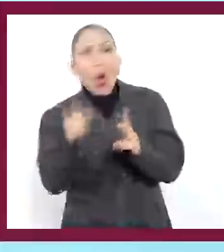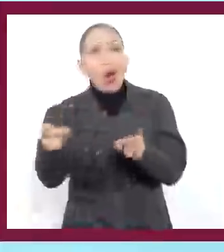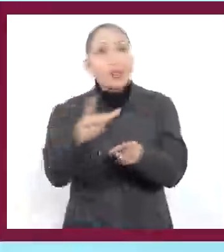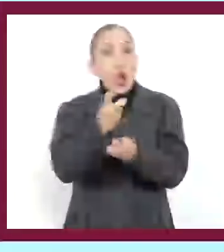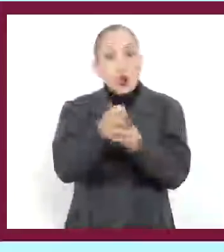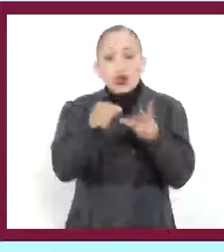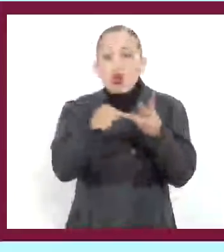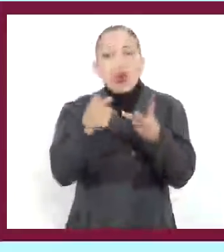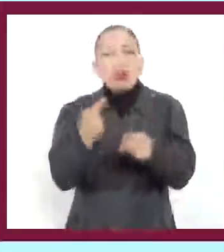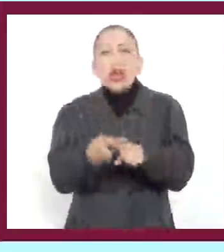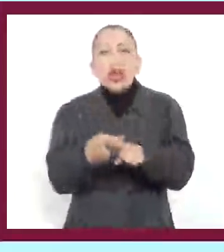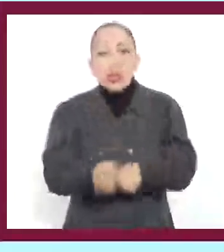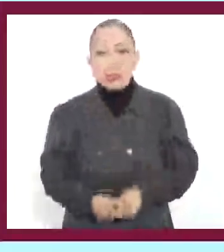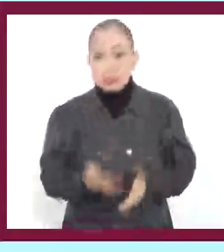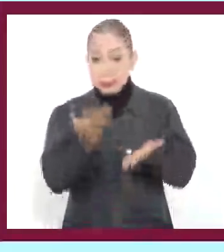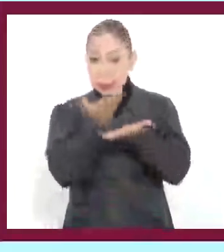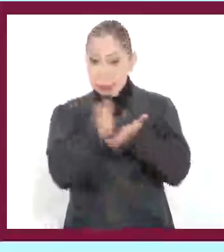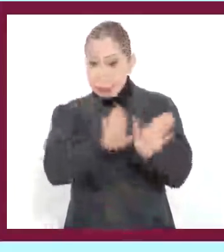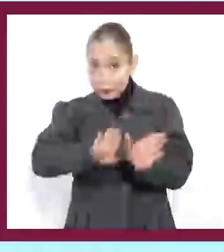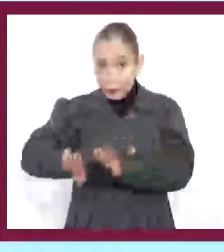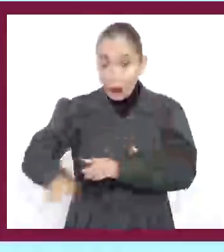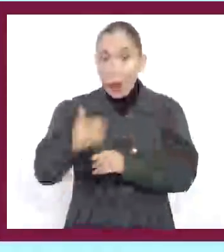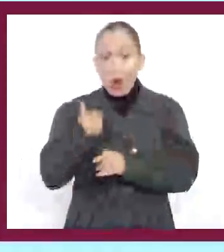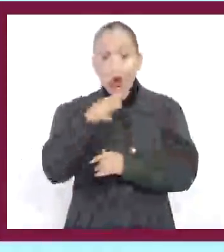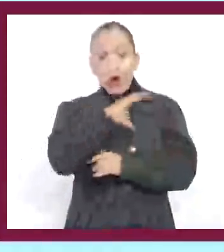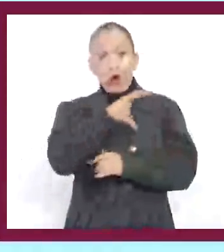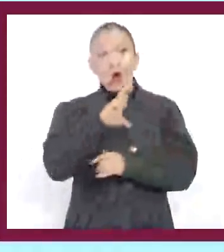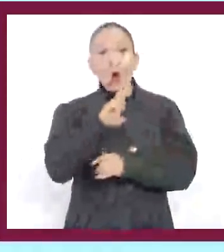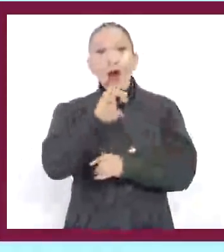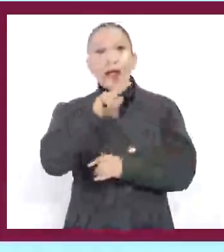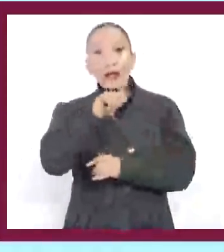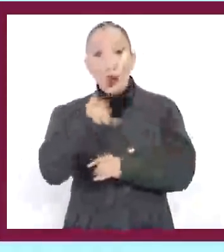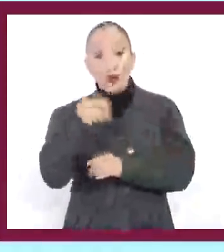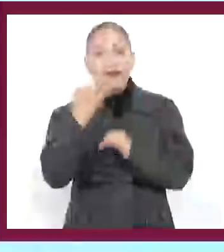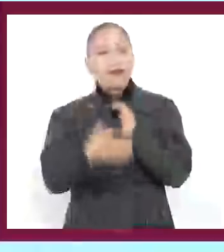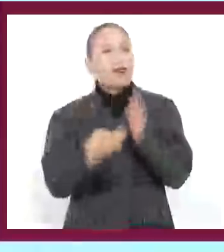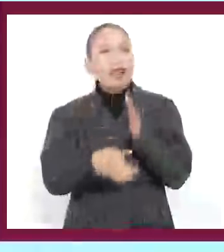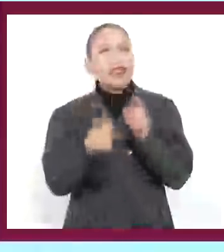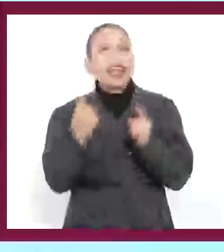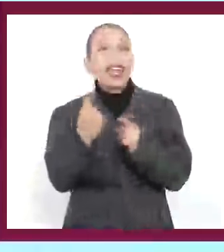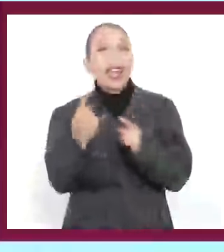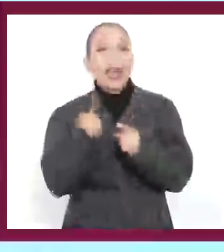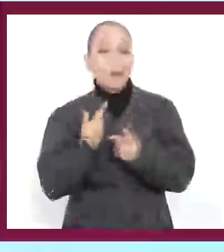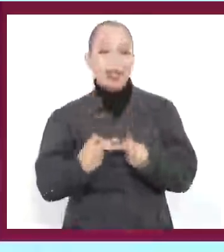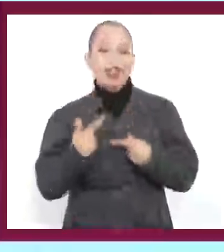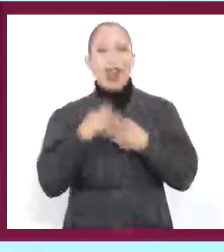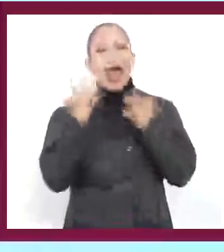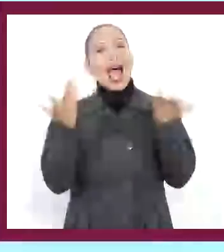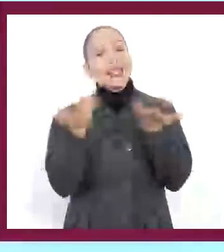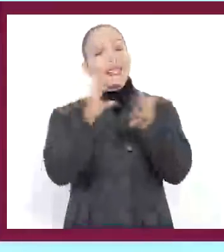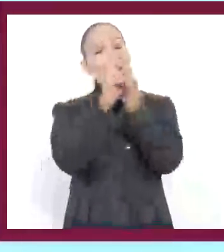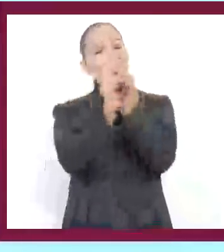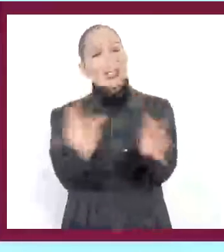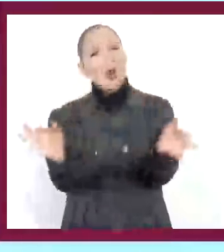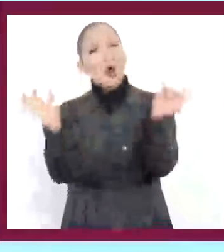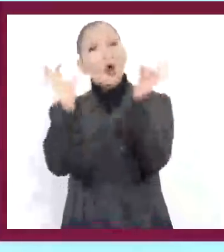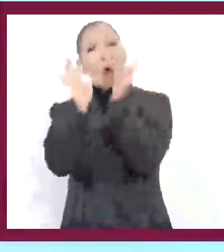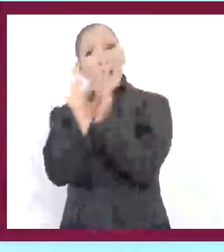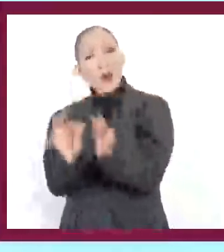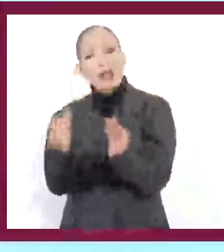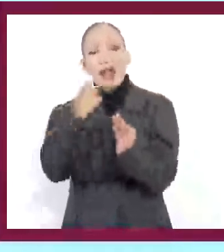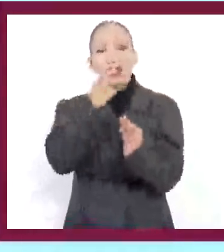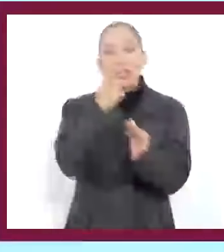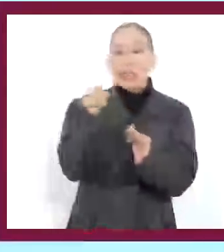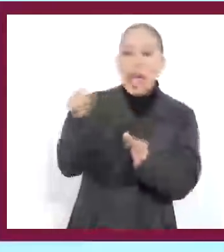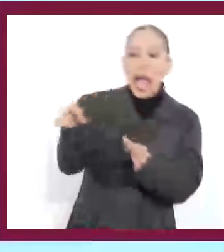secundarios? Por otro lado, un cuento no puede estar completo sin un narrador, que es quien nos cuenta la historia y nos